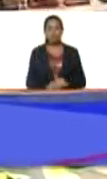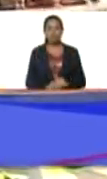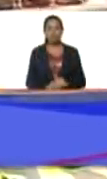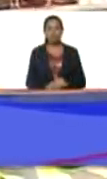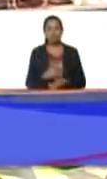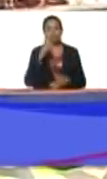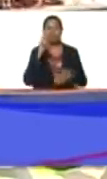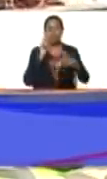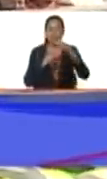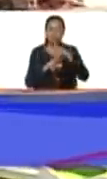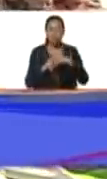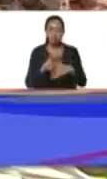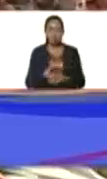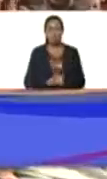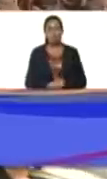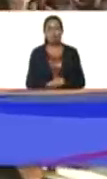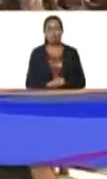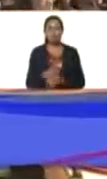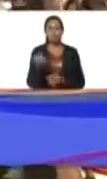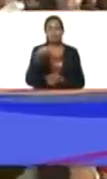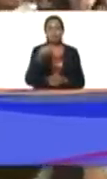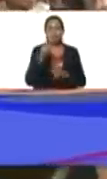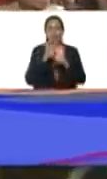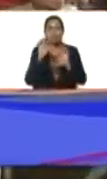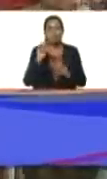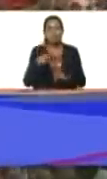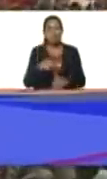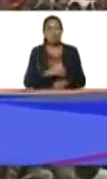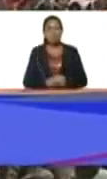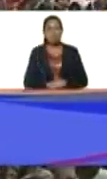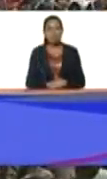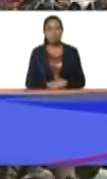visión de buscar.